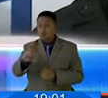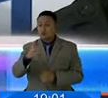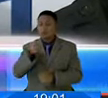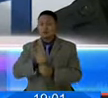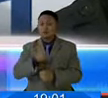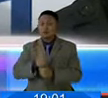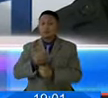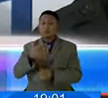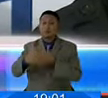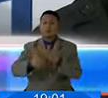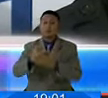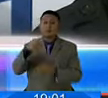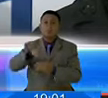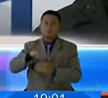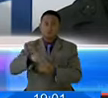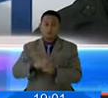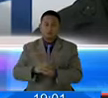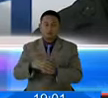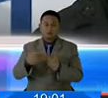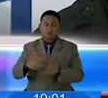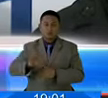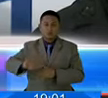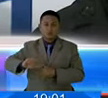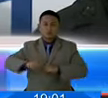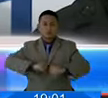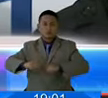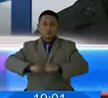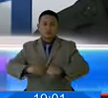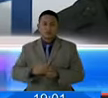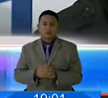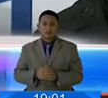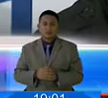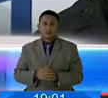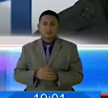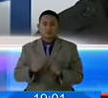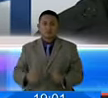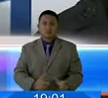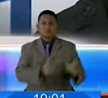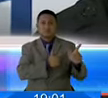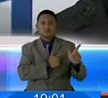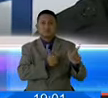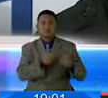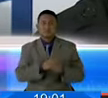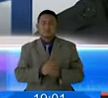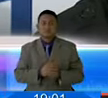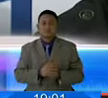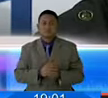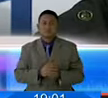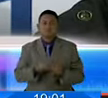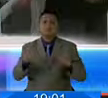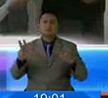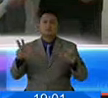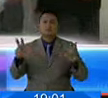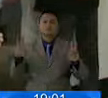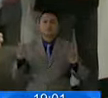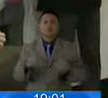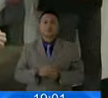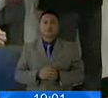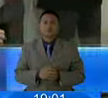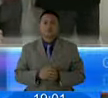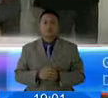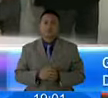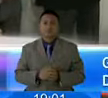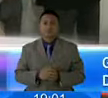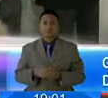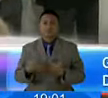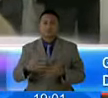proceso electoral y de las actuaciones de las Fuerzas Armadas en la parte que le corresponde. Dijo además que a